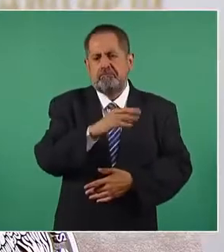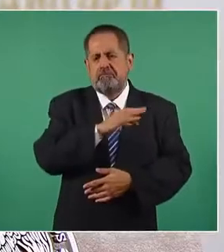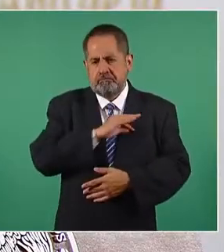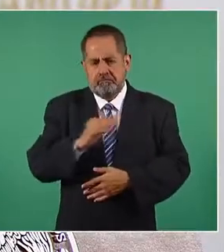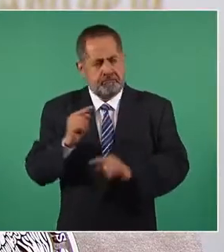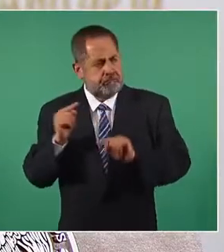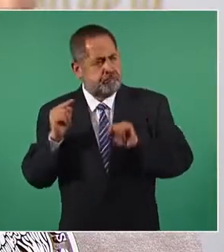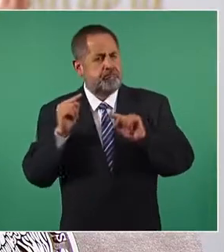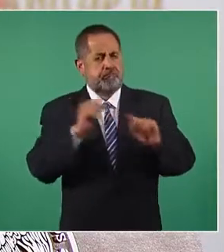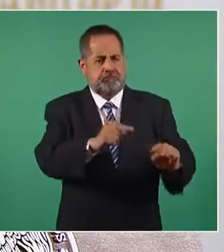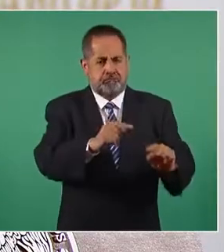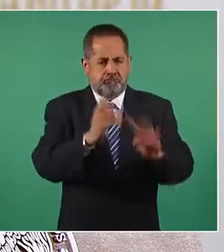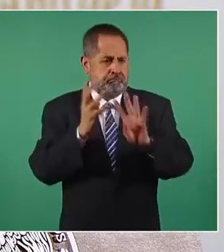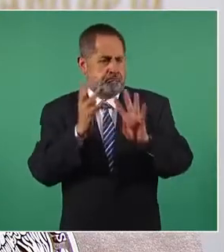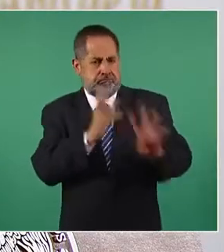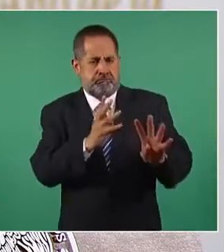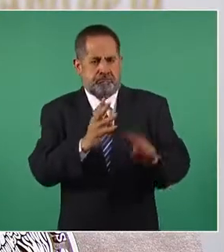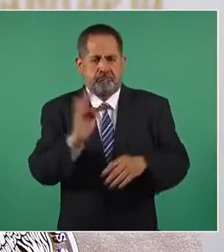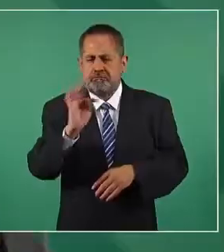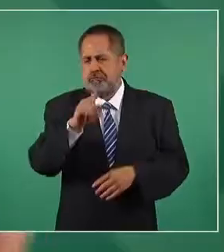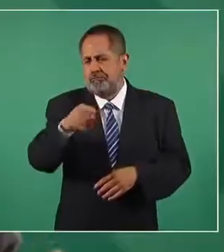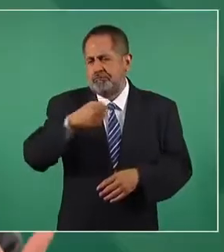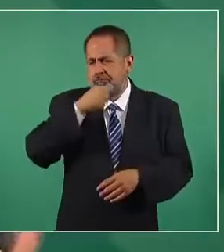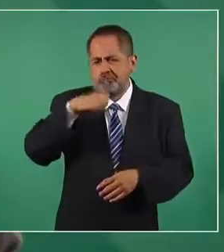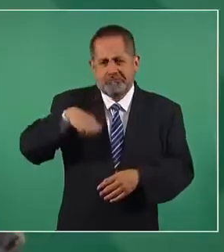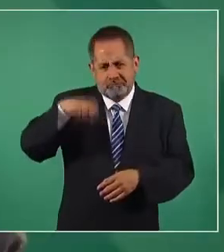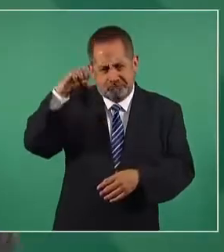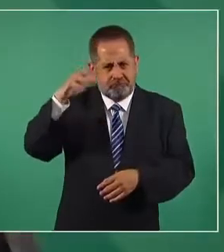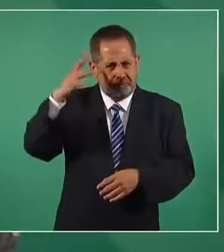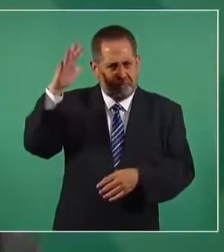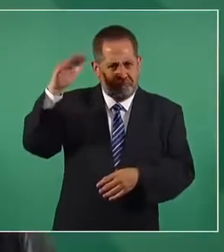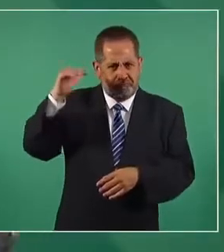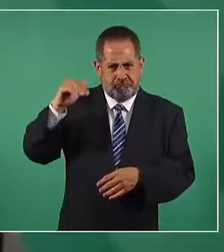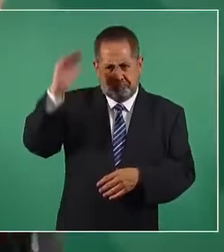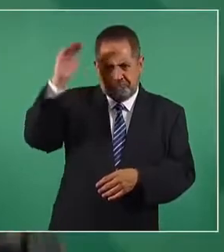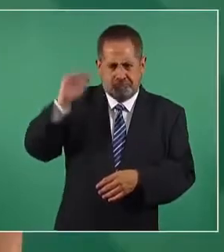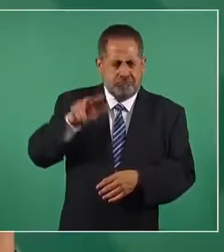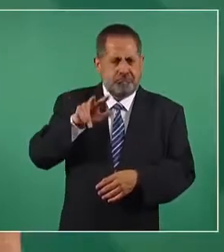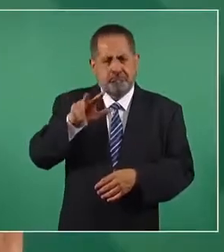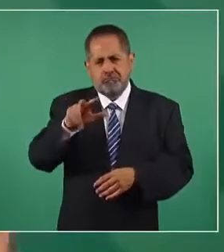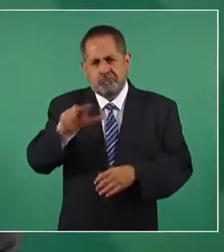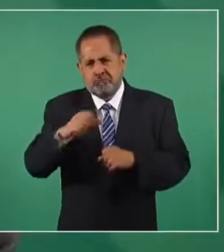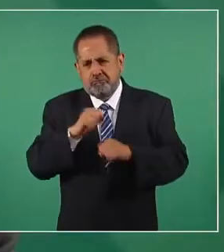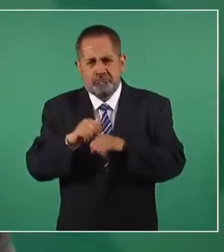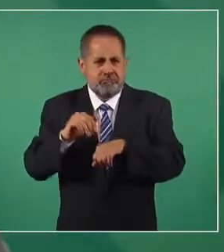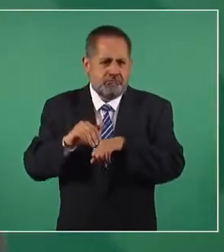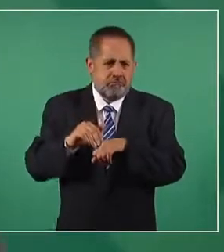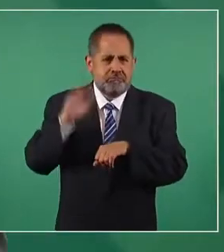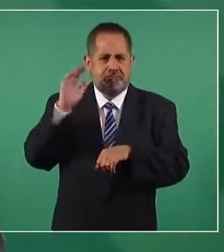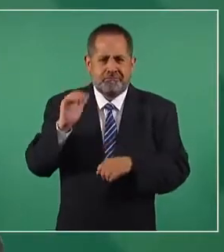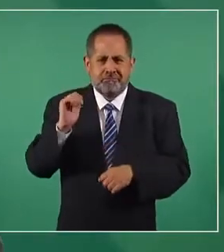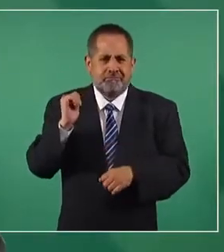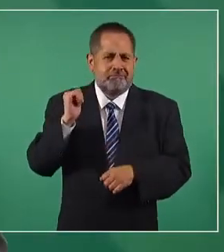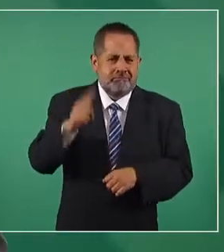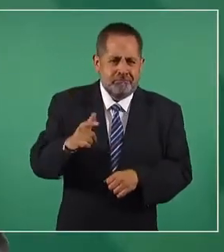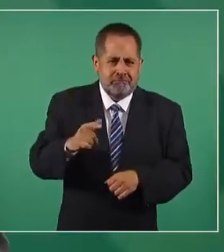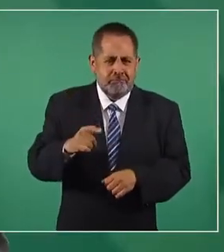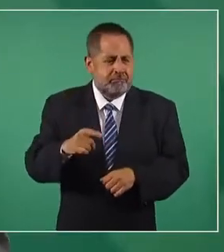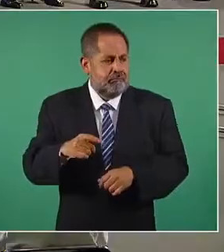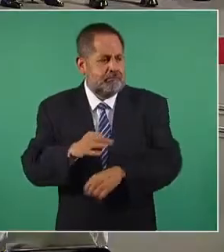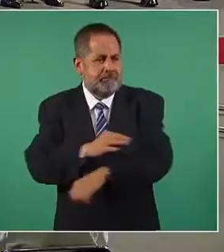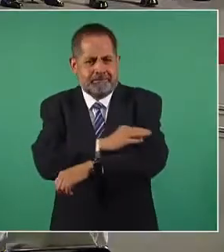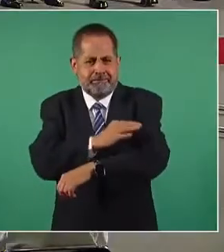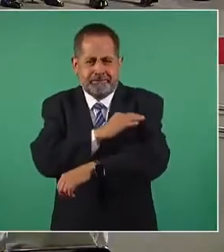a vacunarse. Si usted tiene cualquier edad adulta, es decir, 18 años en adelante, y por alguna razón no se